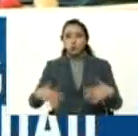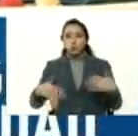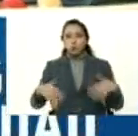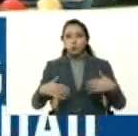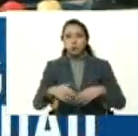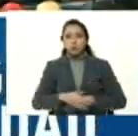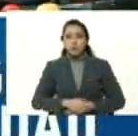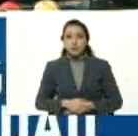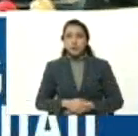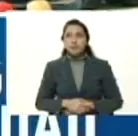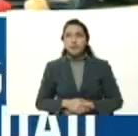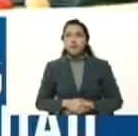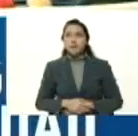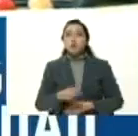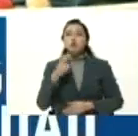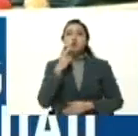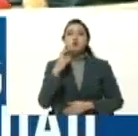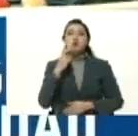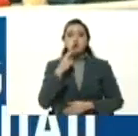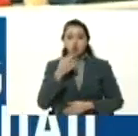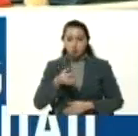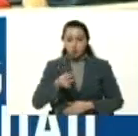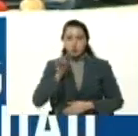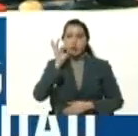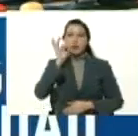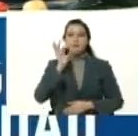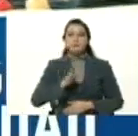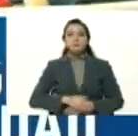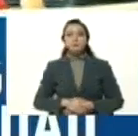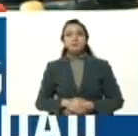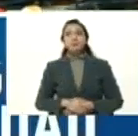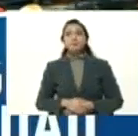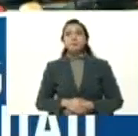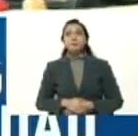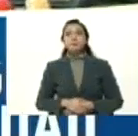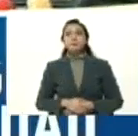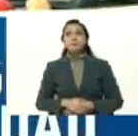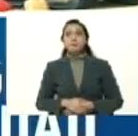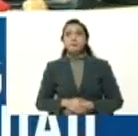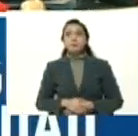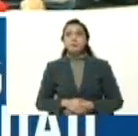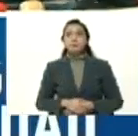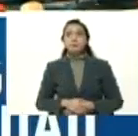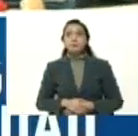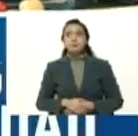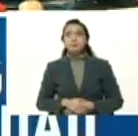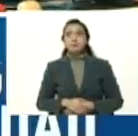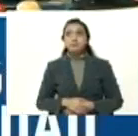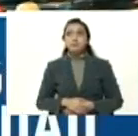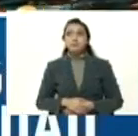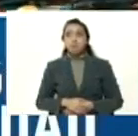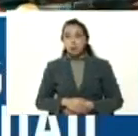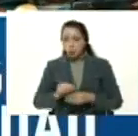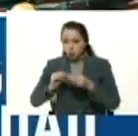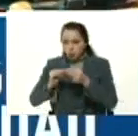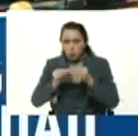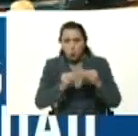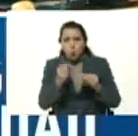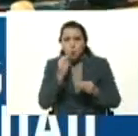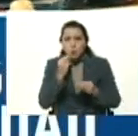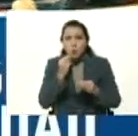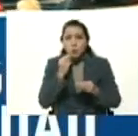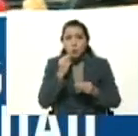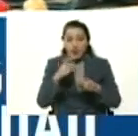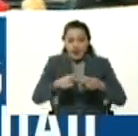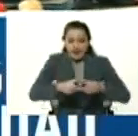un cafecito, un chocolatico caliente, con la lluvia. Chocolate caliente, sí. Tenemos los bombones, el